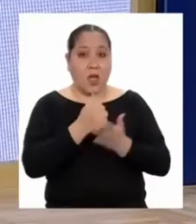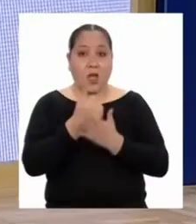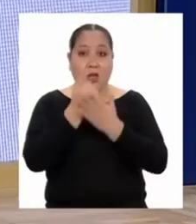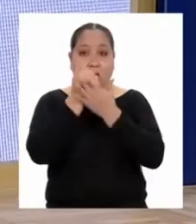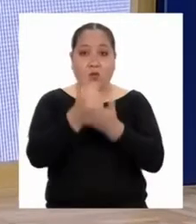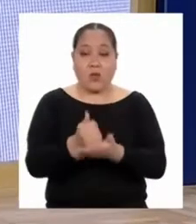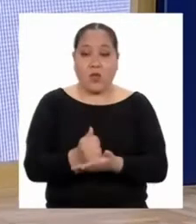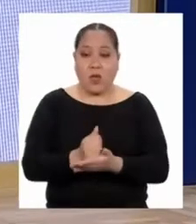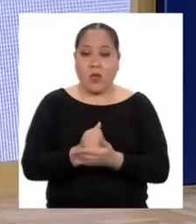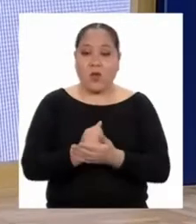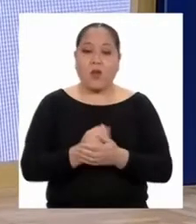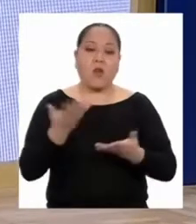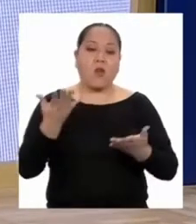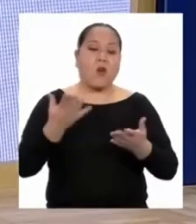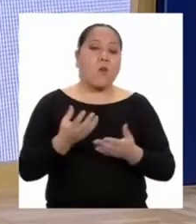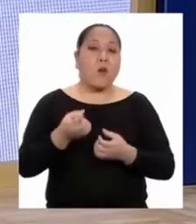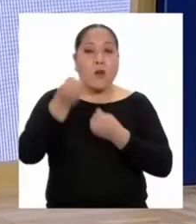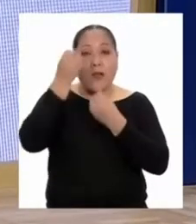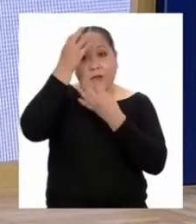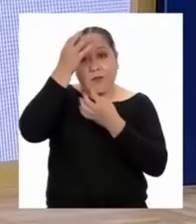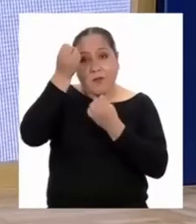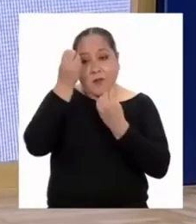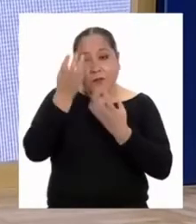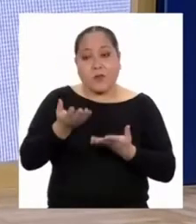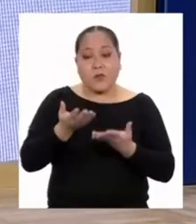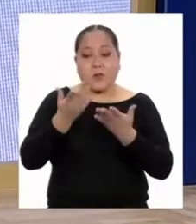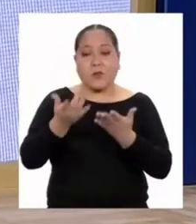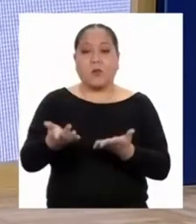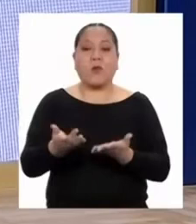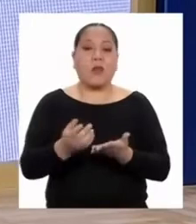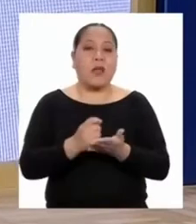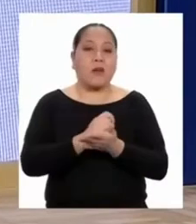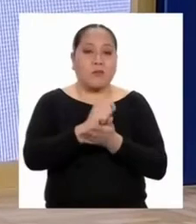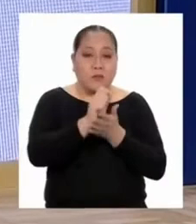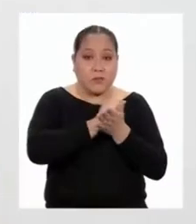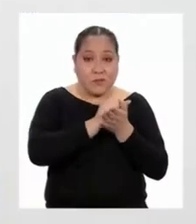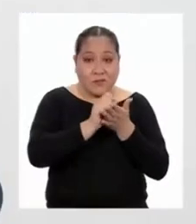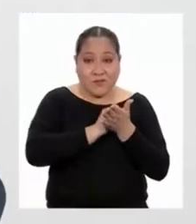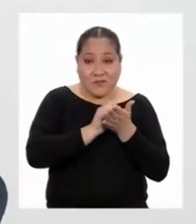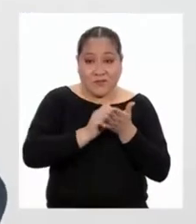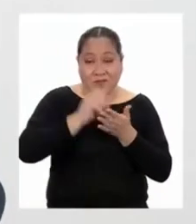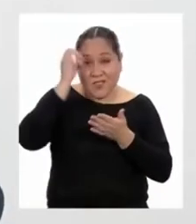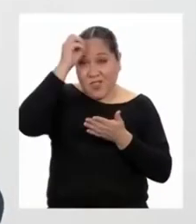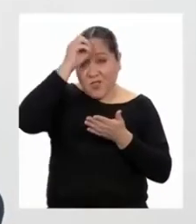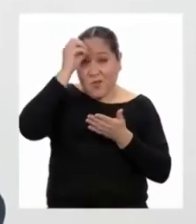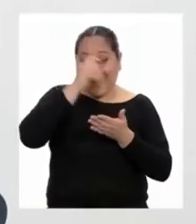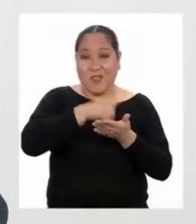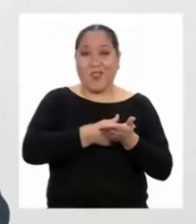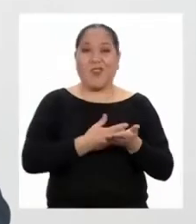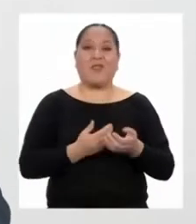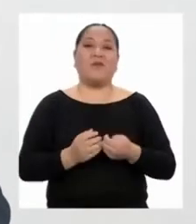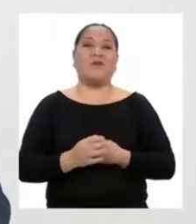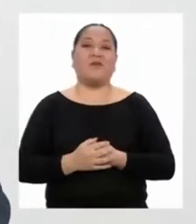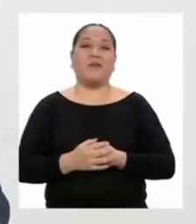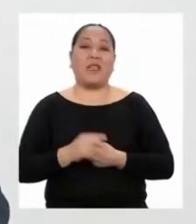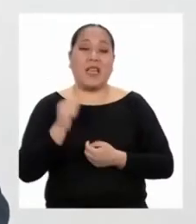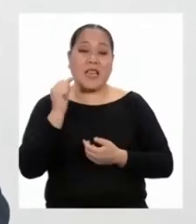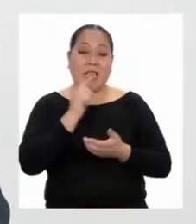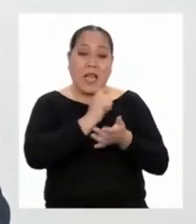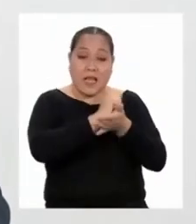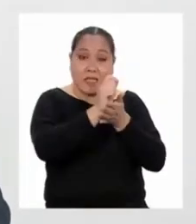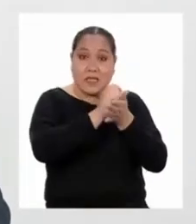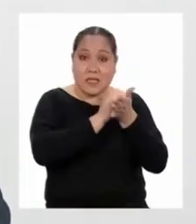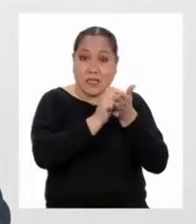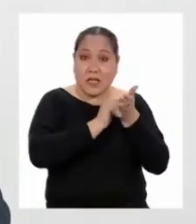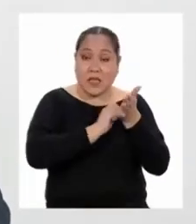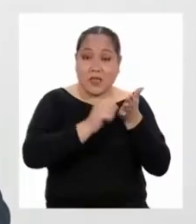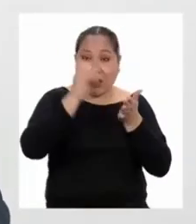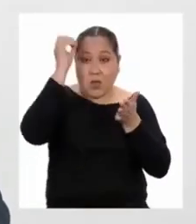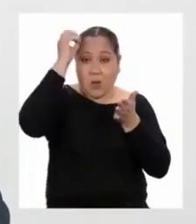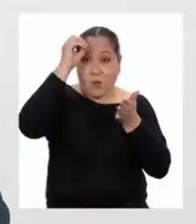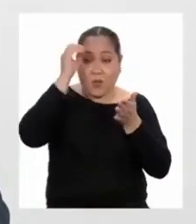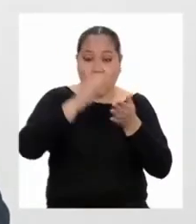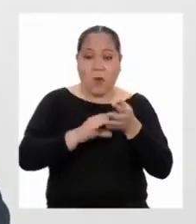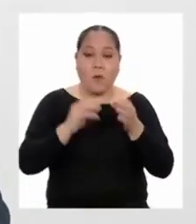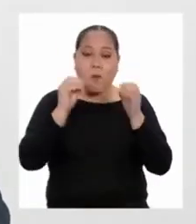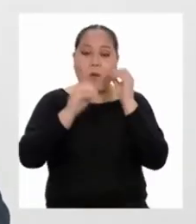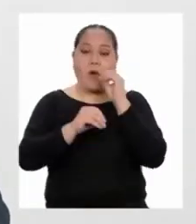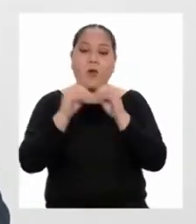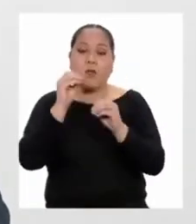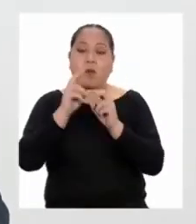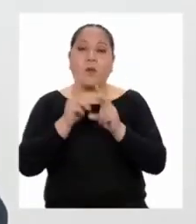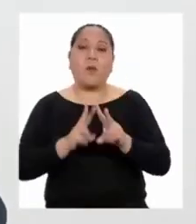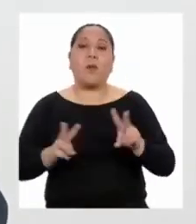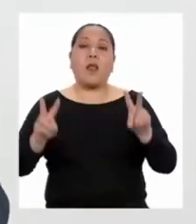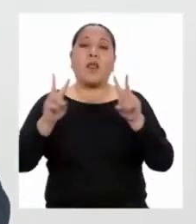como fuente de información para redactar nuestro artículo de opinión. Y en el artículo de opinión valoraremos la diversidad